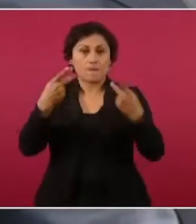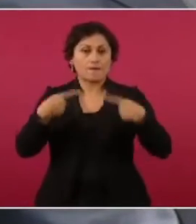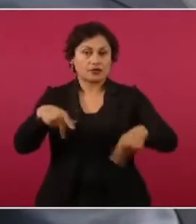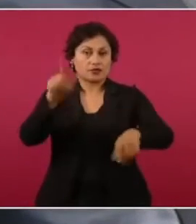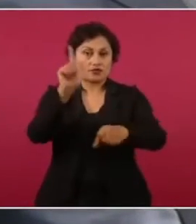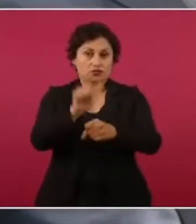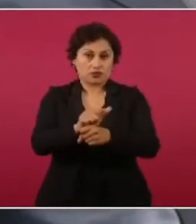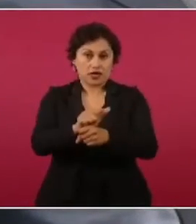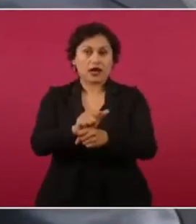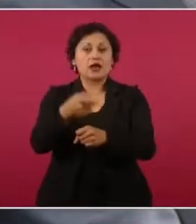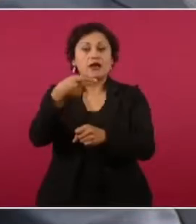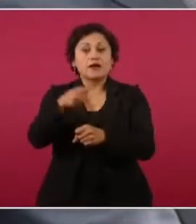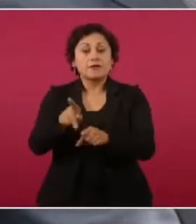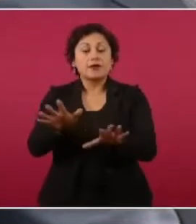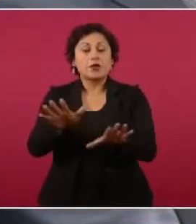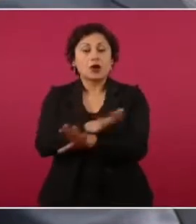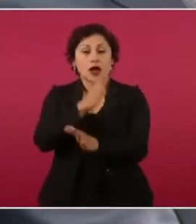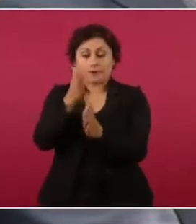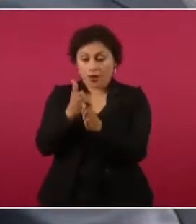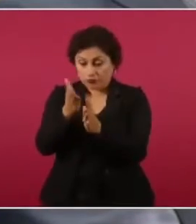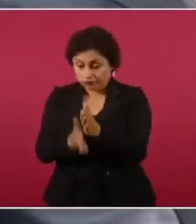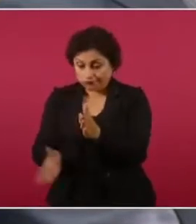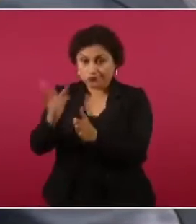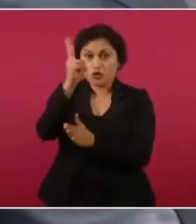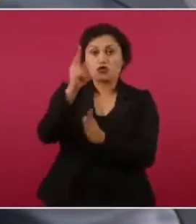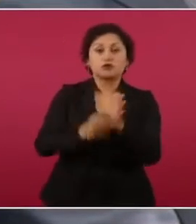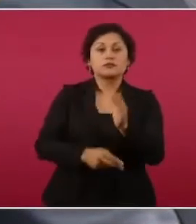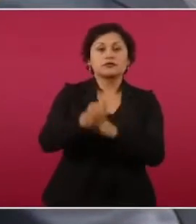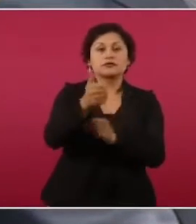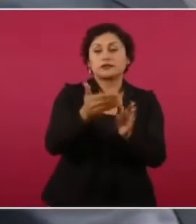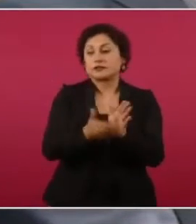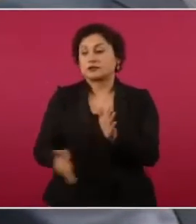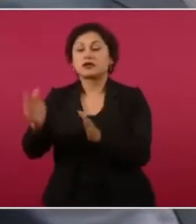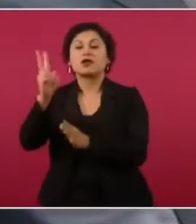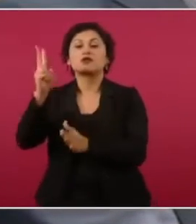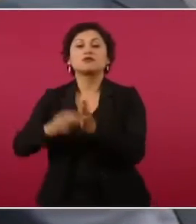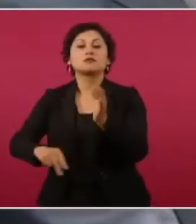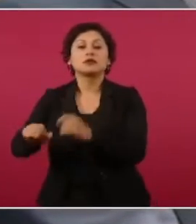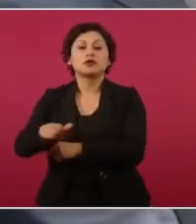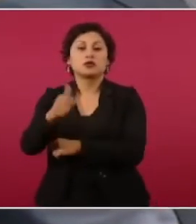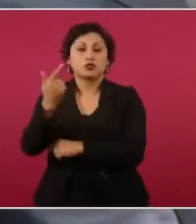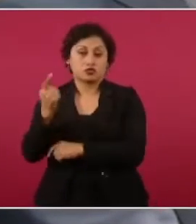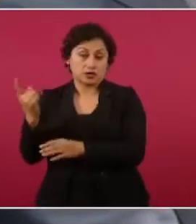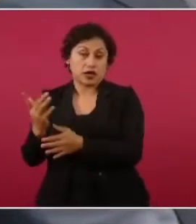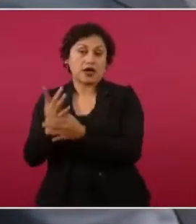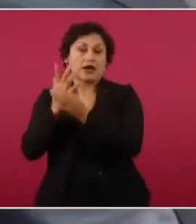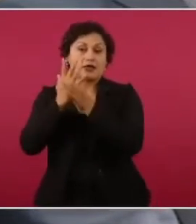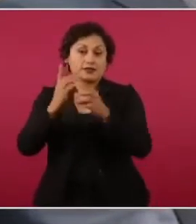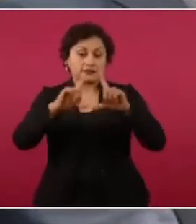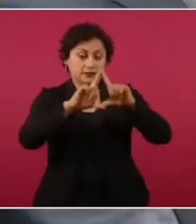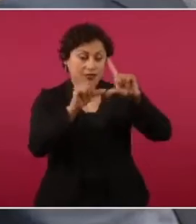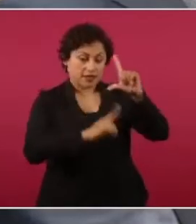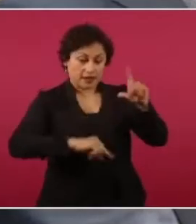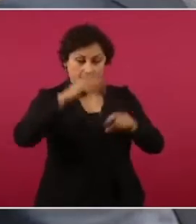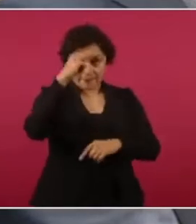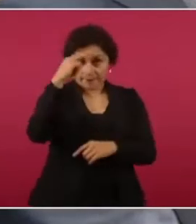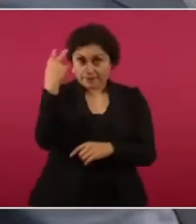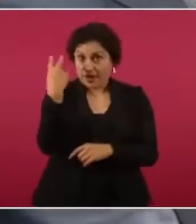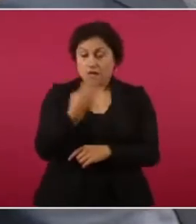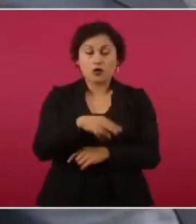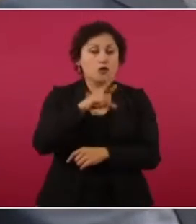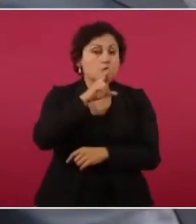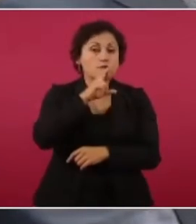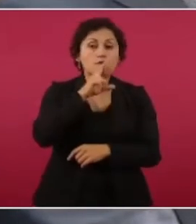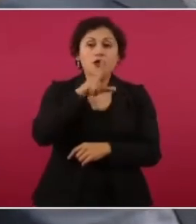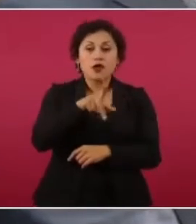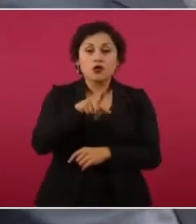de 2006, a partir también ya de la elección de 2012, y que uno de los mejores escenarios para México debió ser, en todo caso, que usted